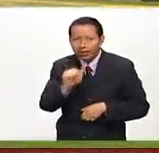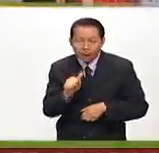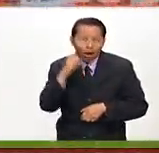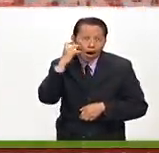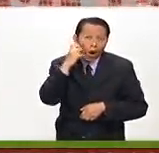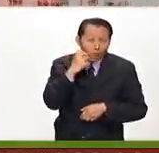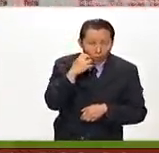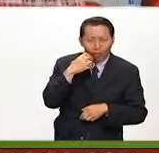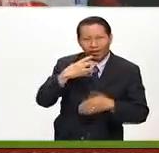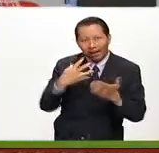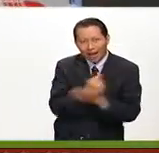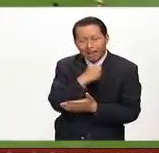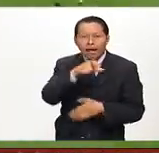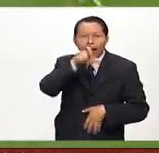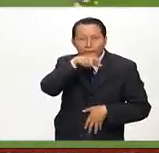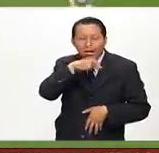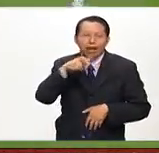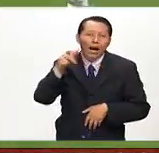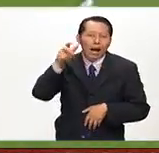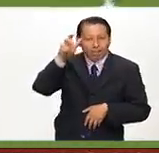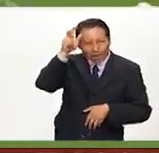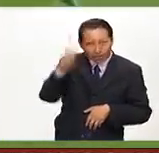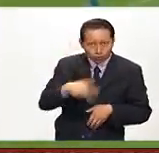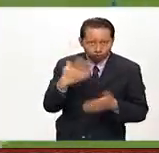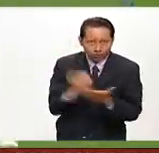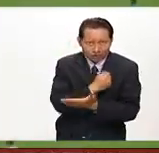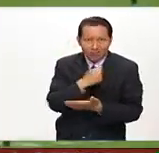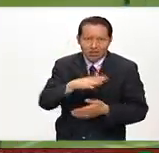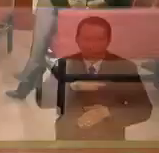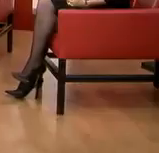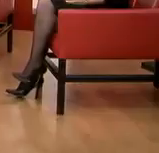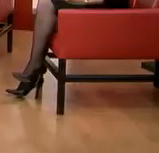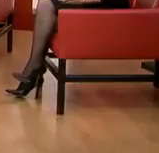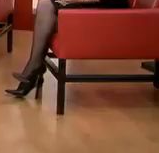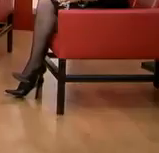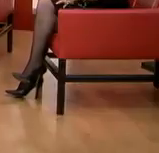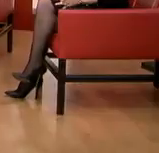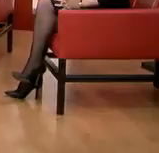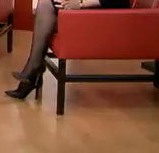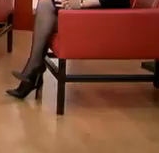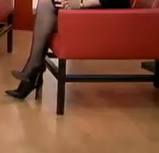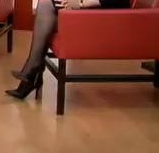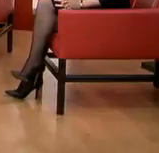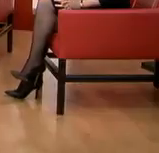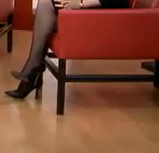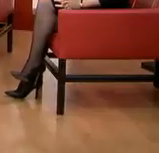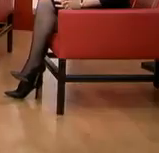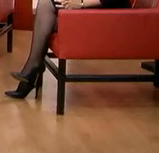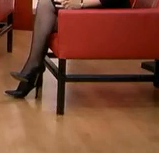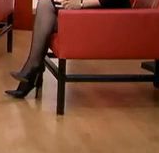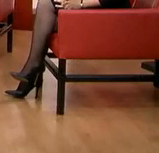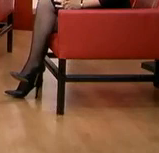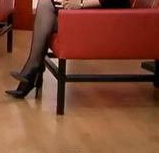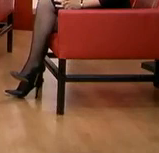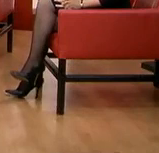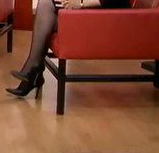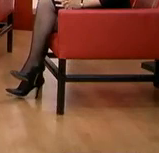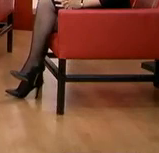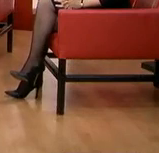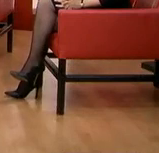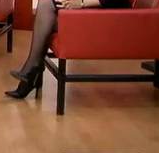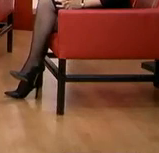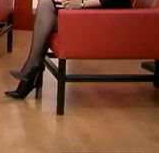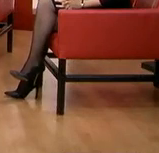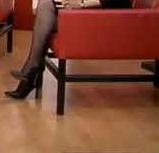Pumas, América y Pachuca en el arranque de la Liga MX. Gracias por estar con nosotros este inicio de semana. Que pasen